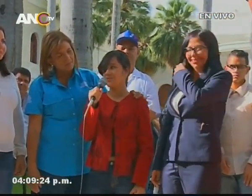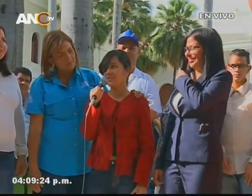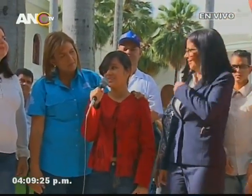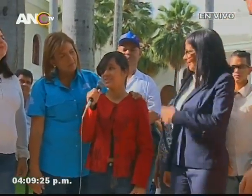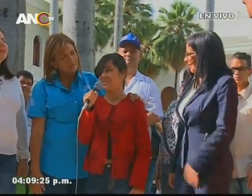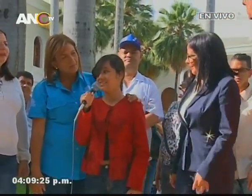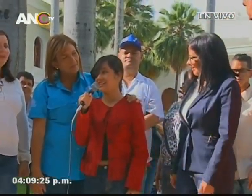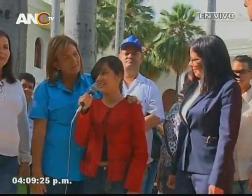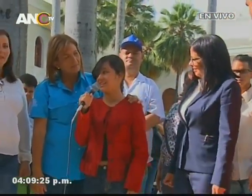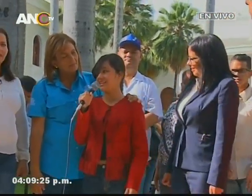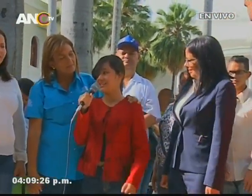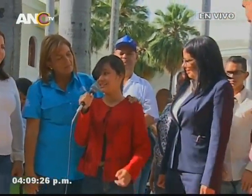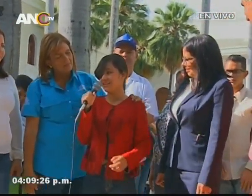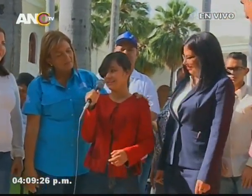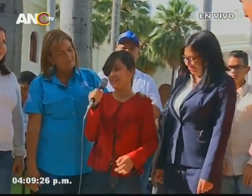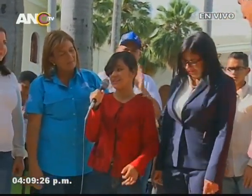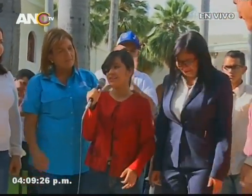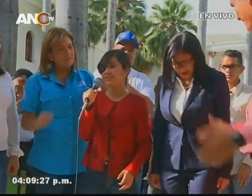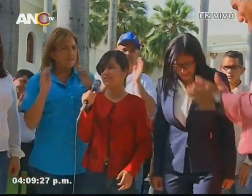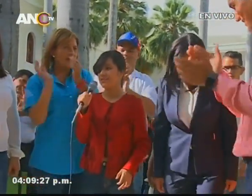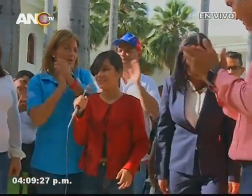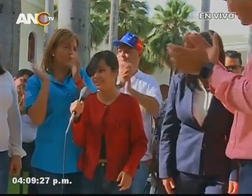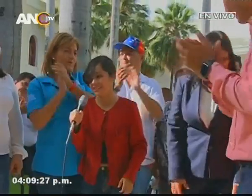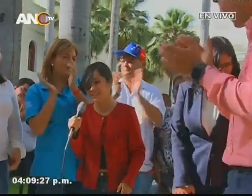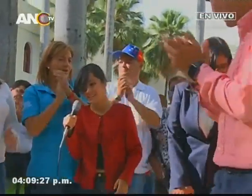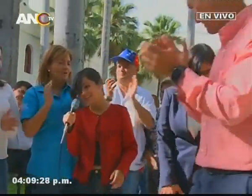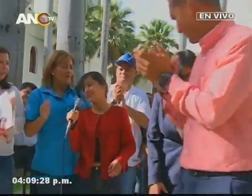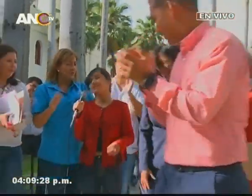ser felices y seguir adelante.